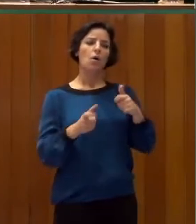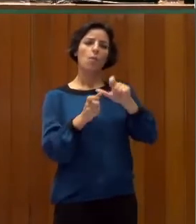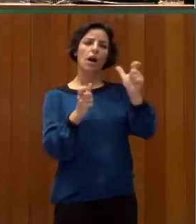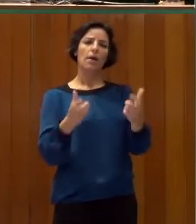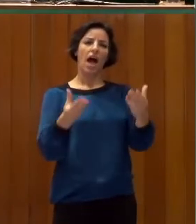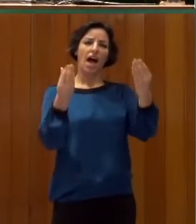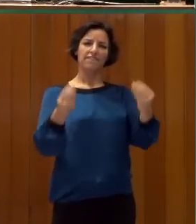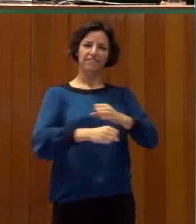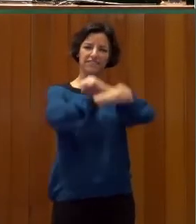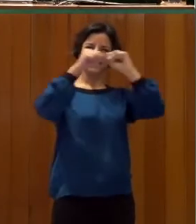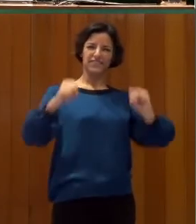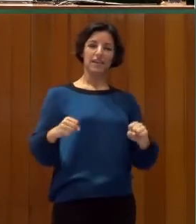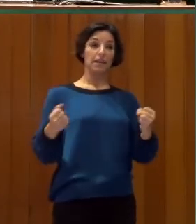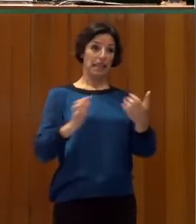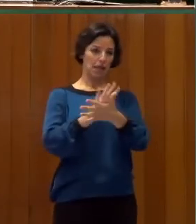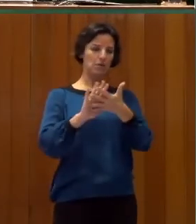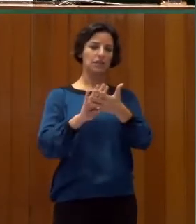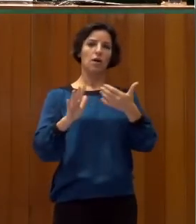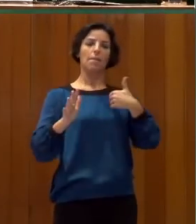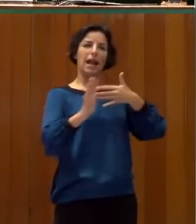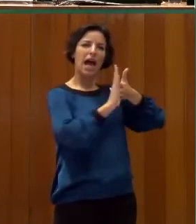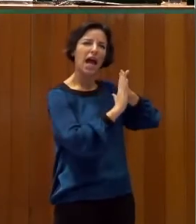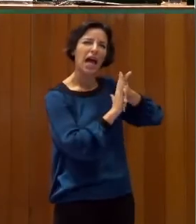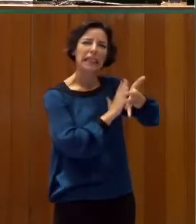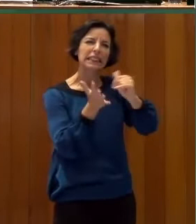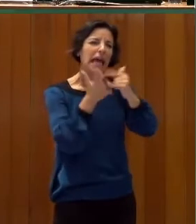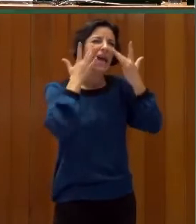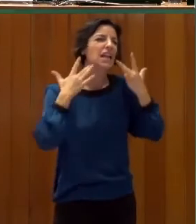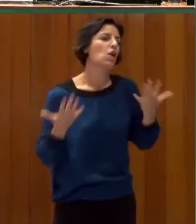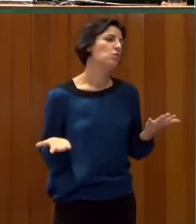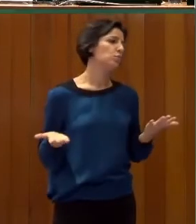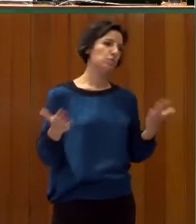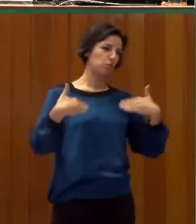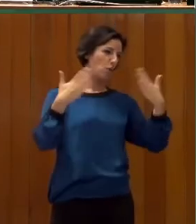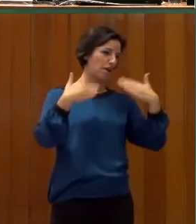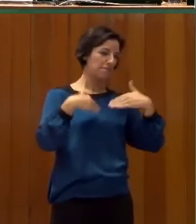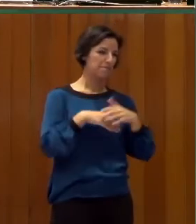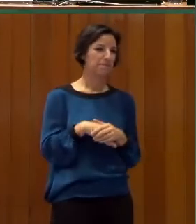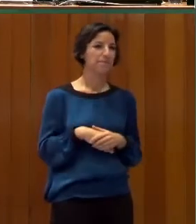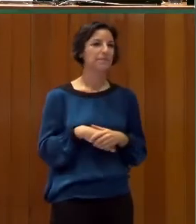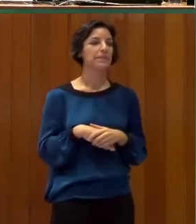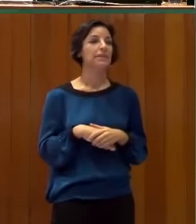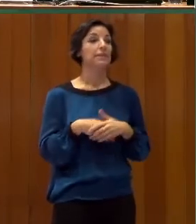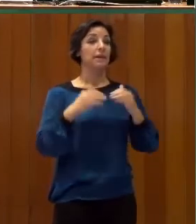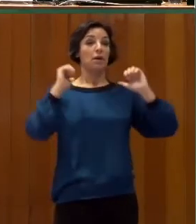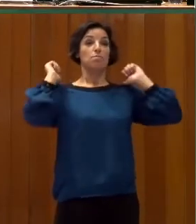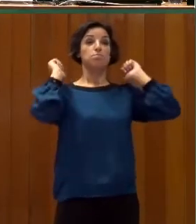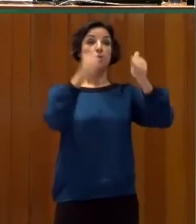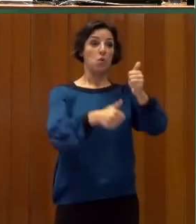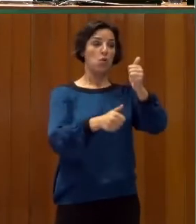vocabulario en lengua de signos como para explicar algo tan técnico. Y bueno, antes de